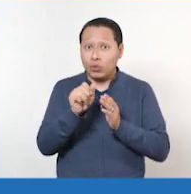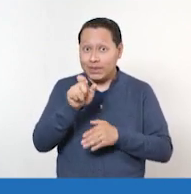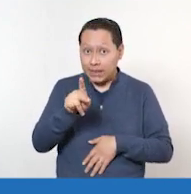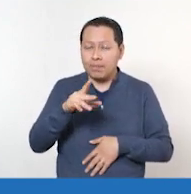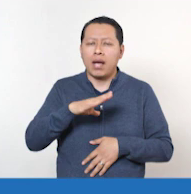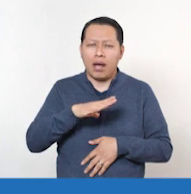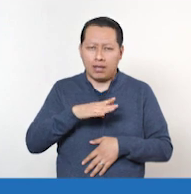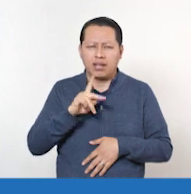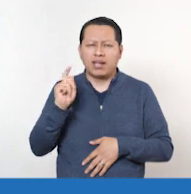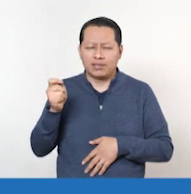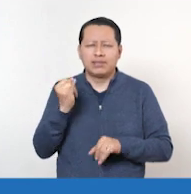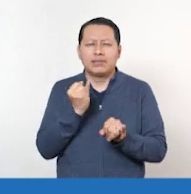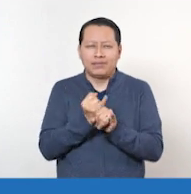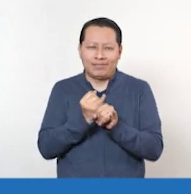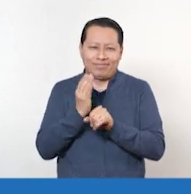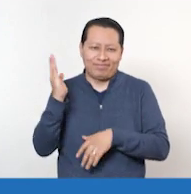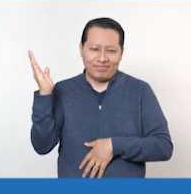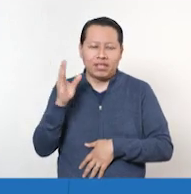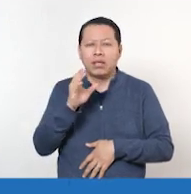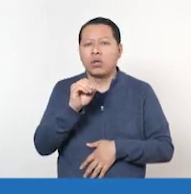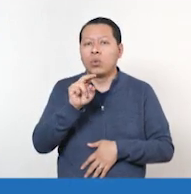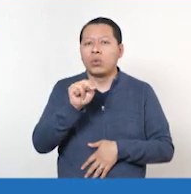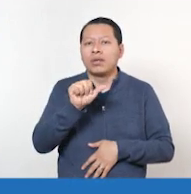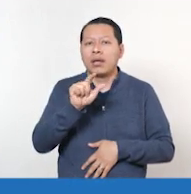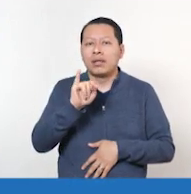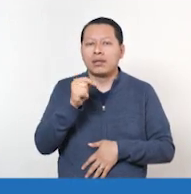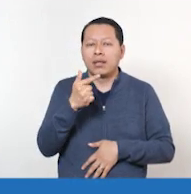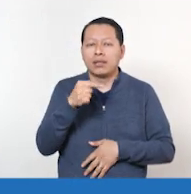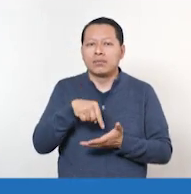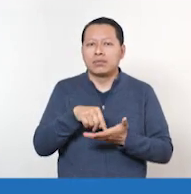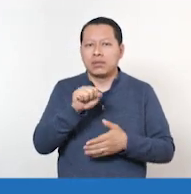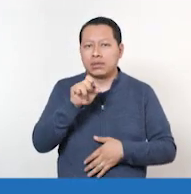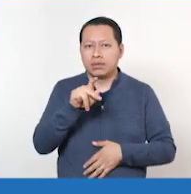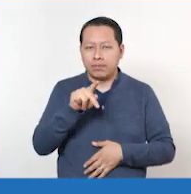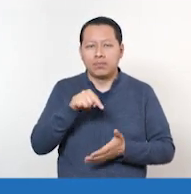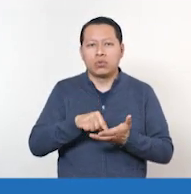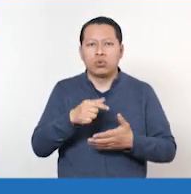puedes encontrar los libros de texto en la página